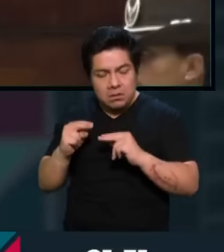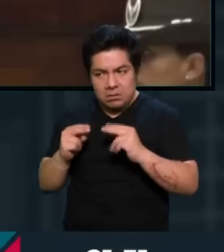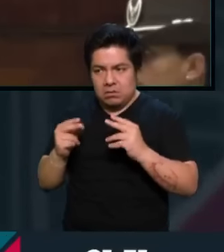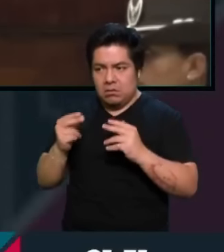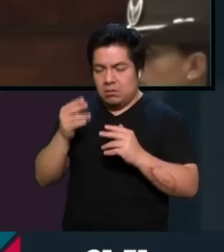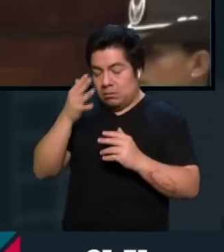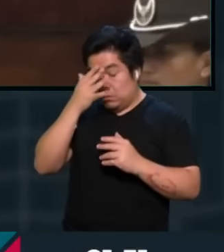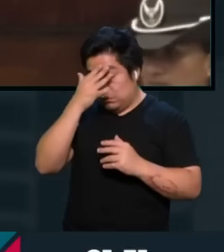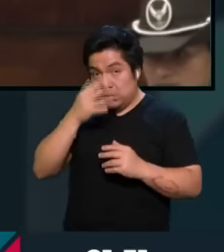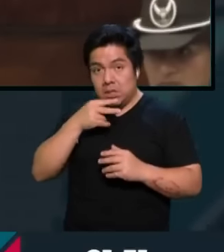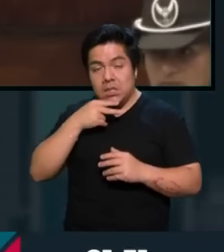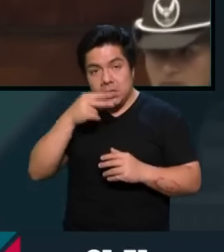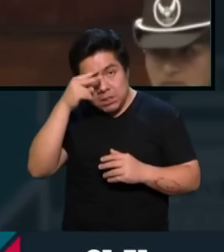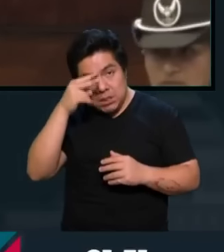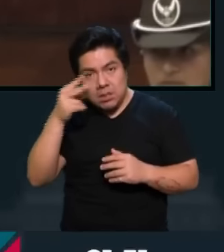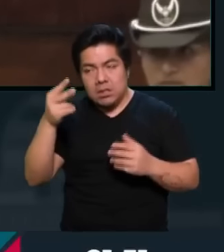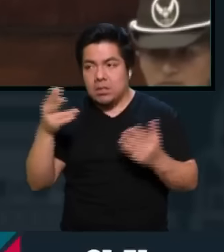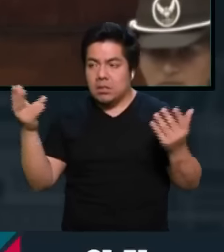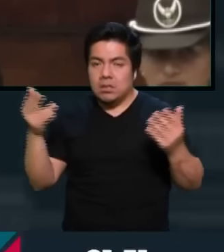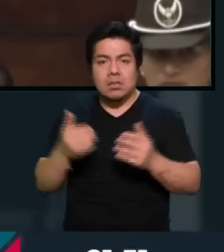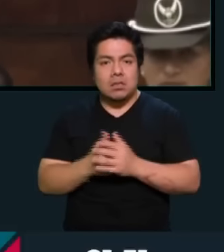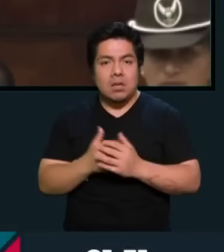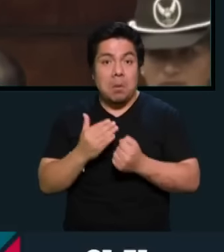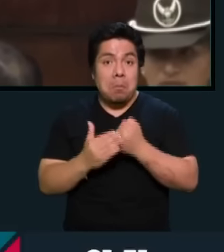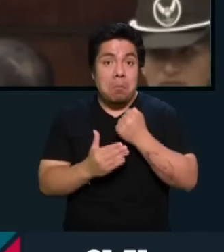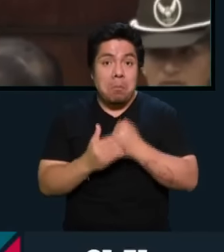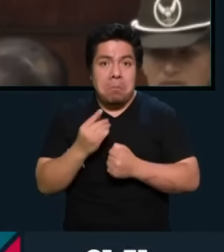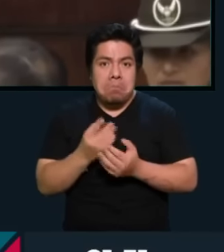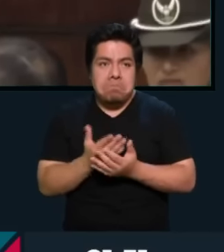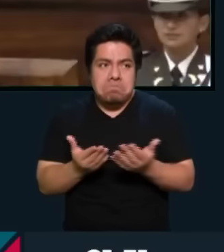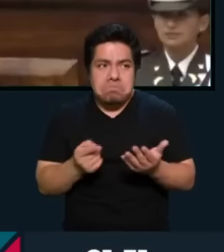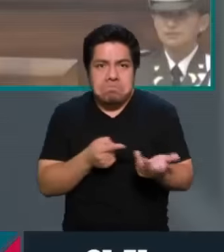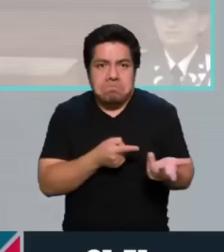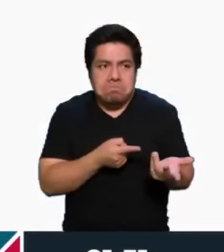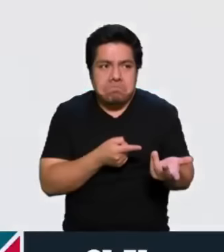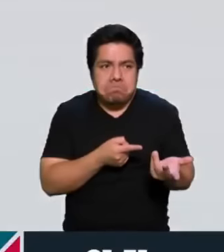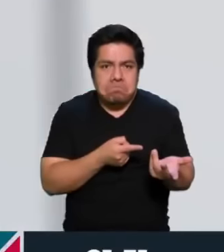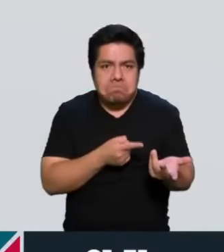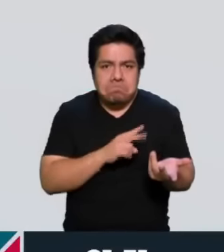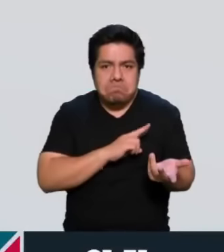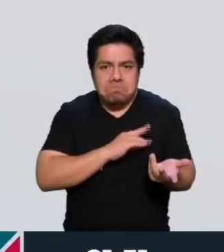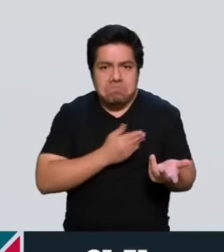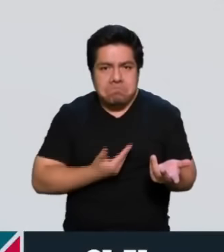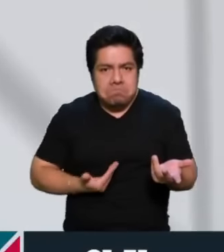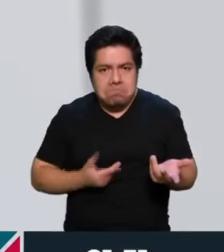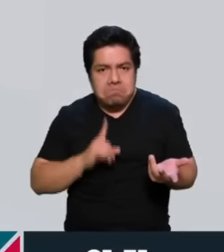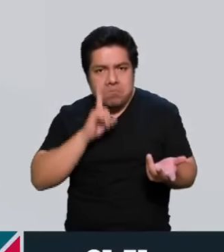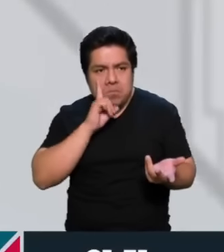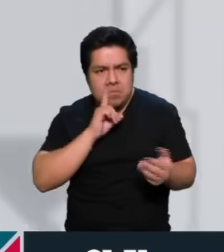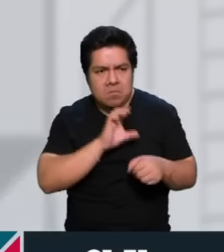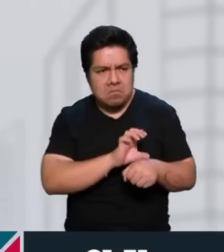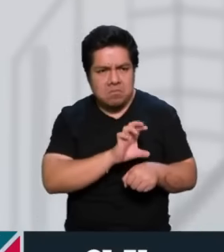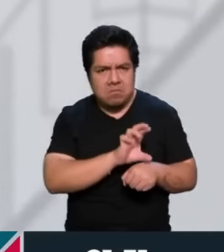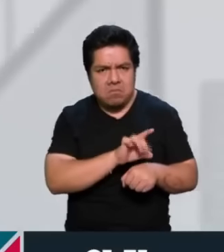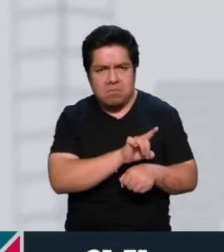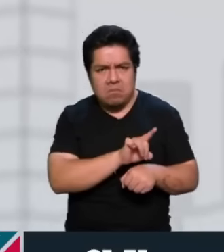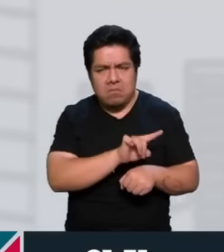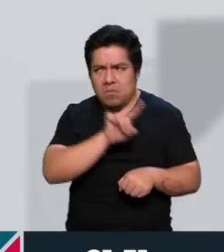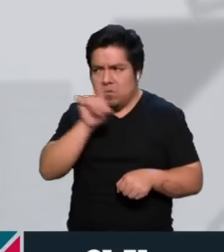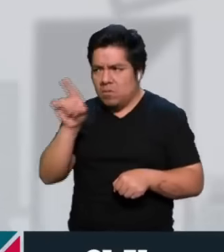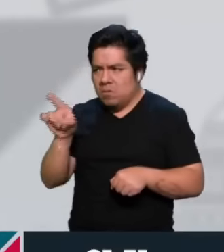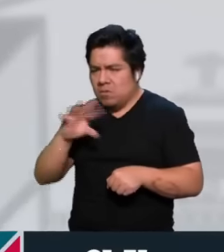ignorancia o de saña porque Bueno pues qué tiene que hacer un un vicepresidente o una vicepresidenta de Ecuador arreglando el